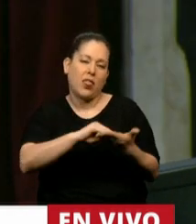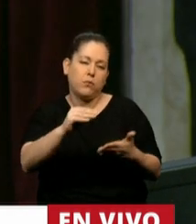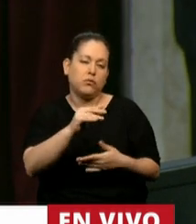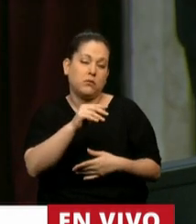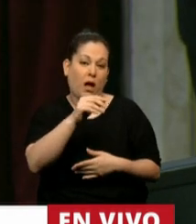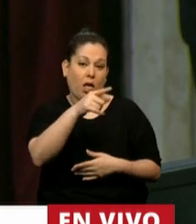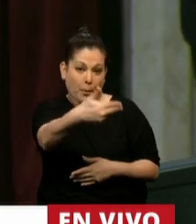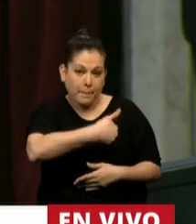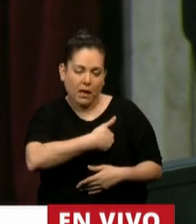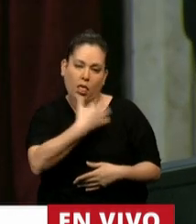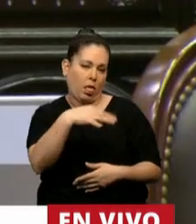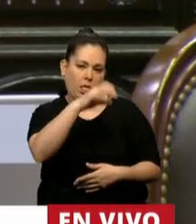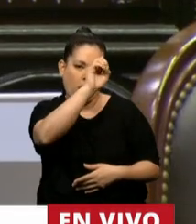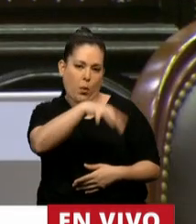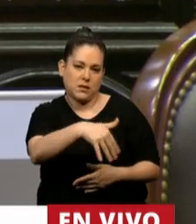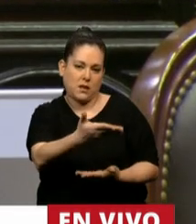menos